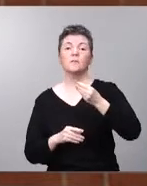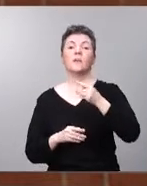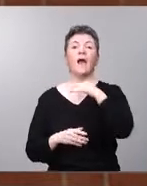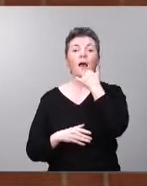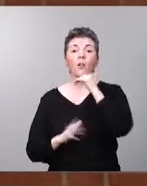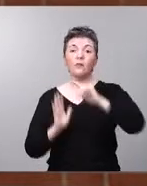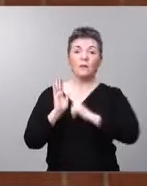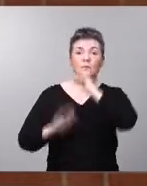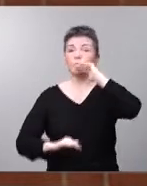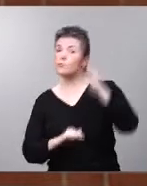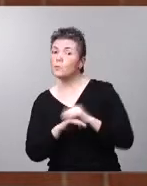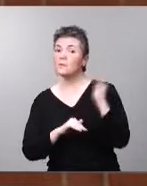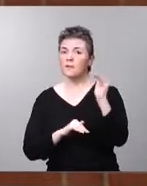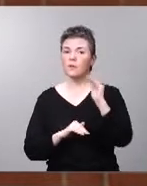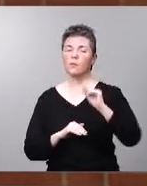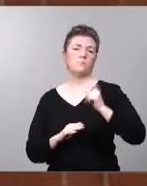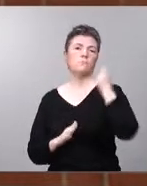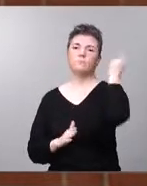internacional